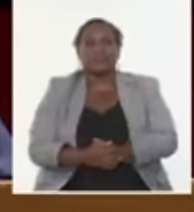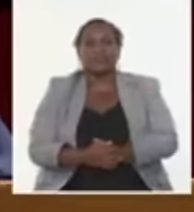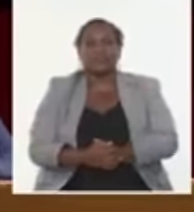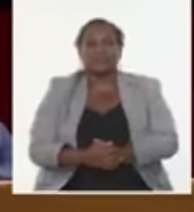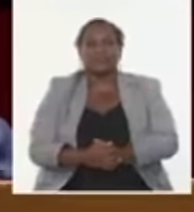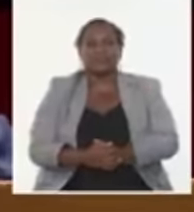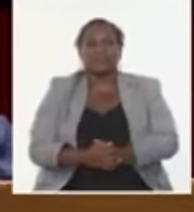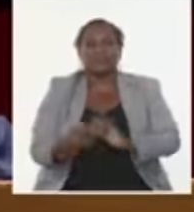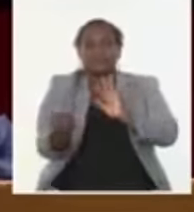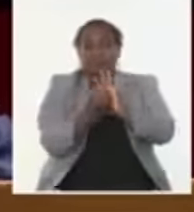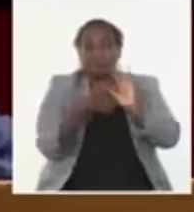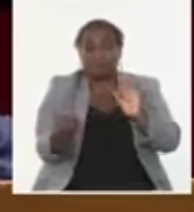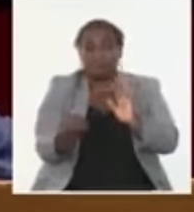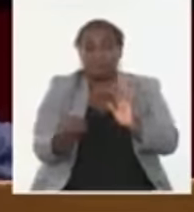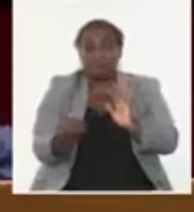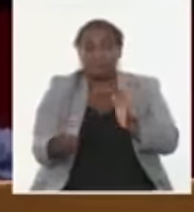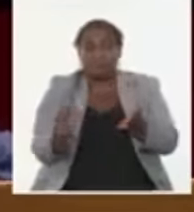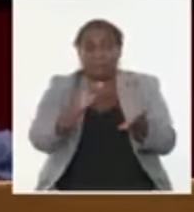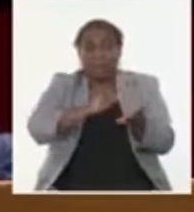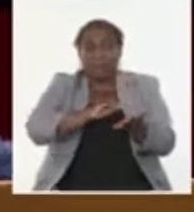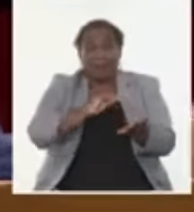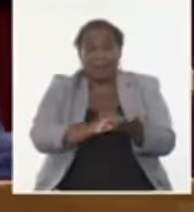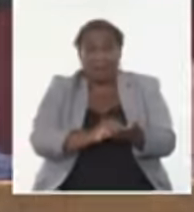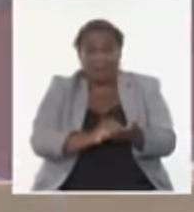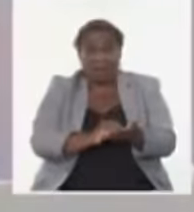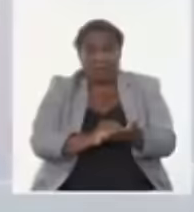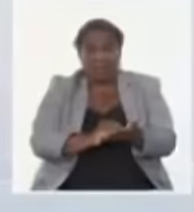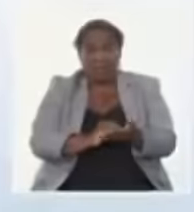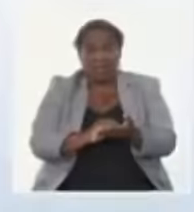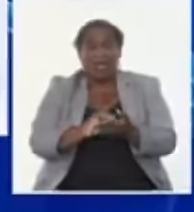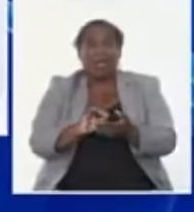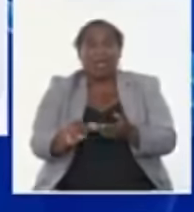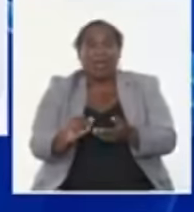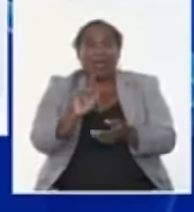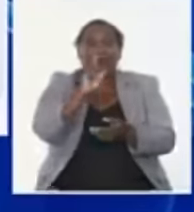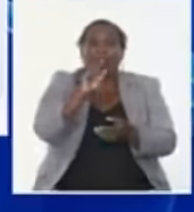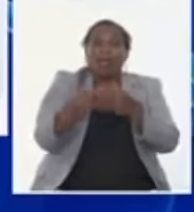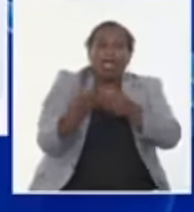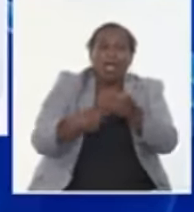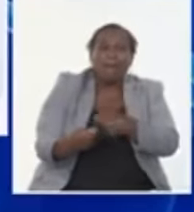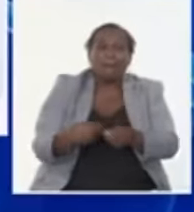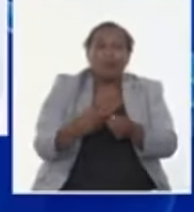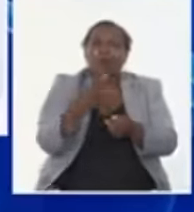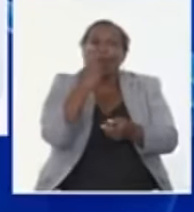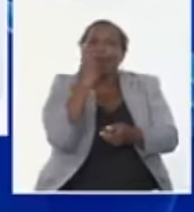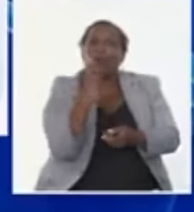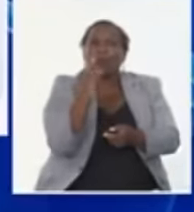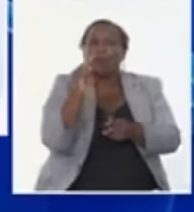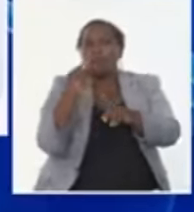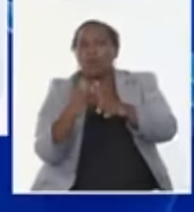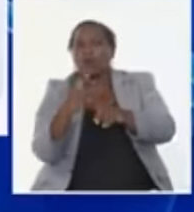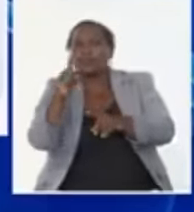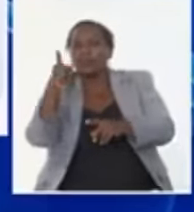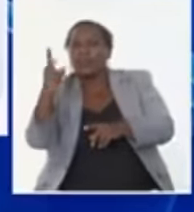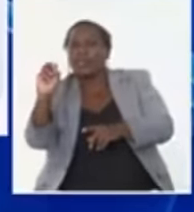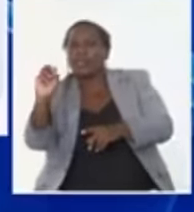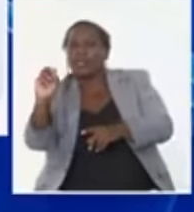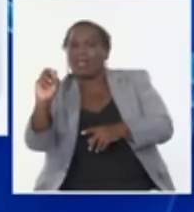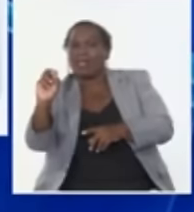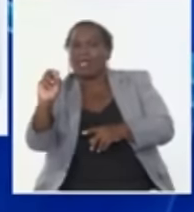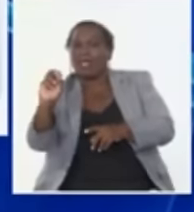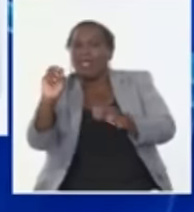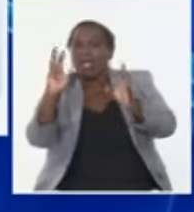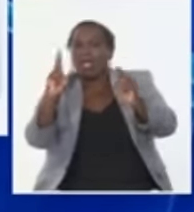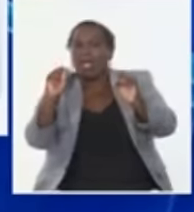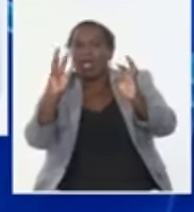Se aprobó aplicar la tasa de cambio de 1 por 120 para el cálculo de los